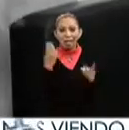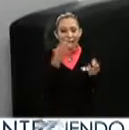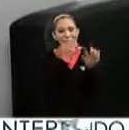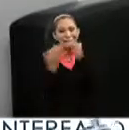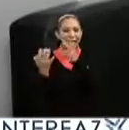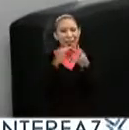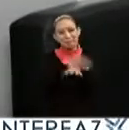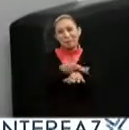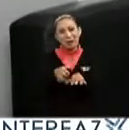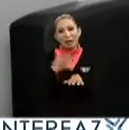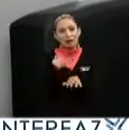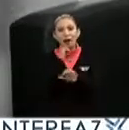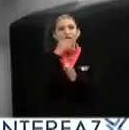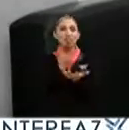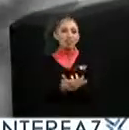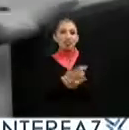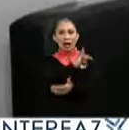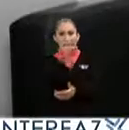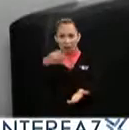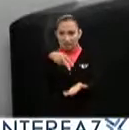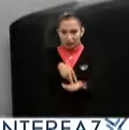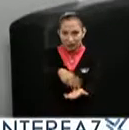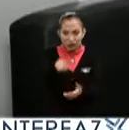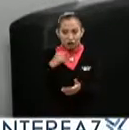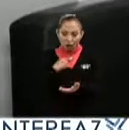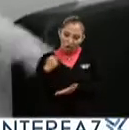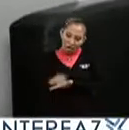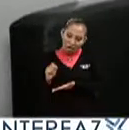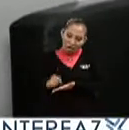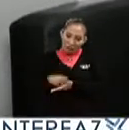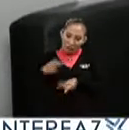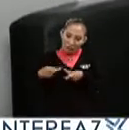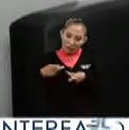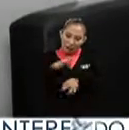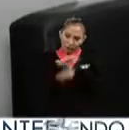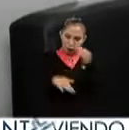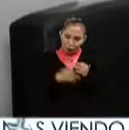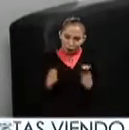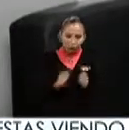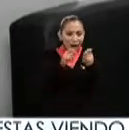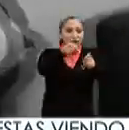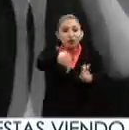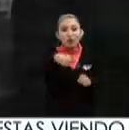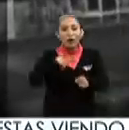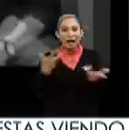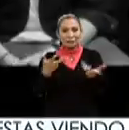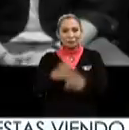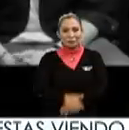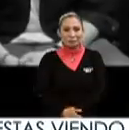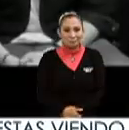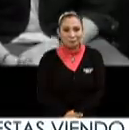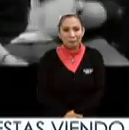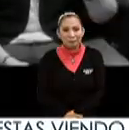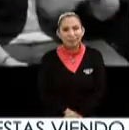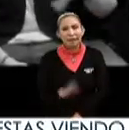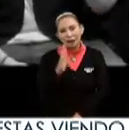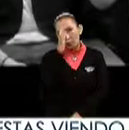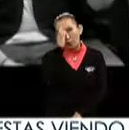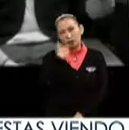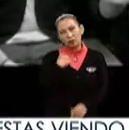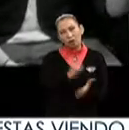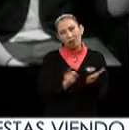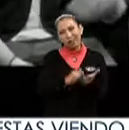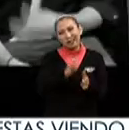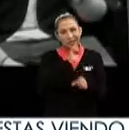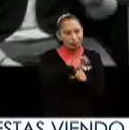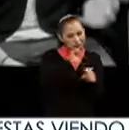frente a la familia y así. Yo no hacía nada, yo nunca estaba a cuadro, pero yo escribía todo, yo planeaba todo y movía los hilos atrás. Recuerdo haber escrito